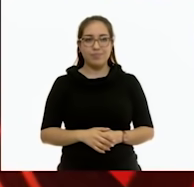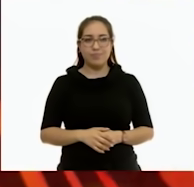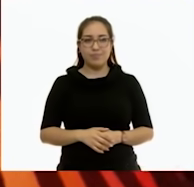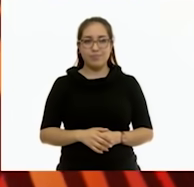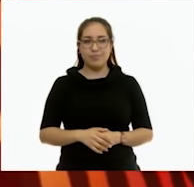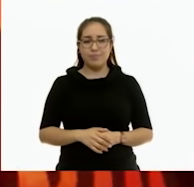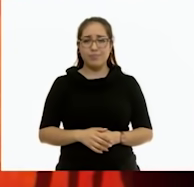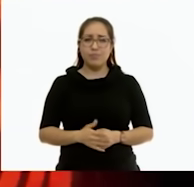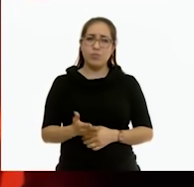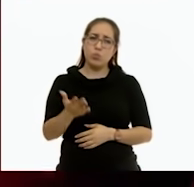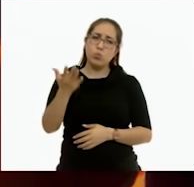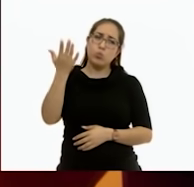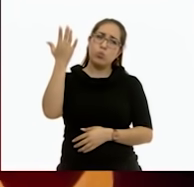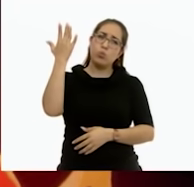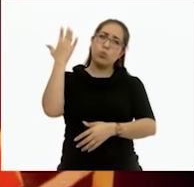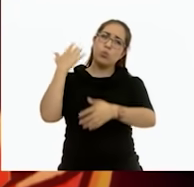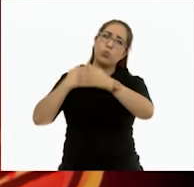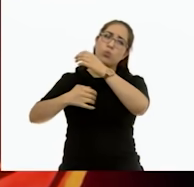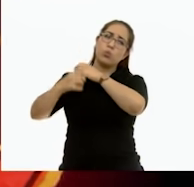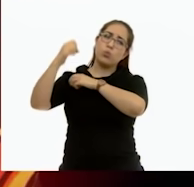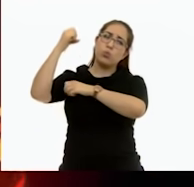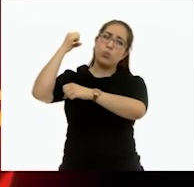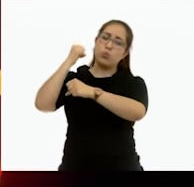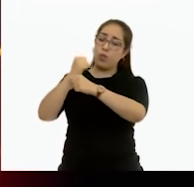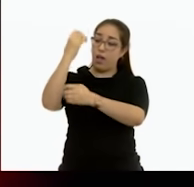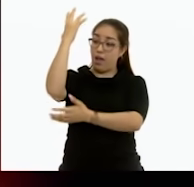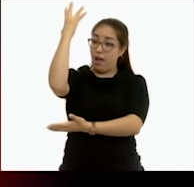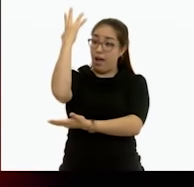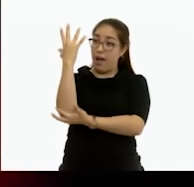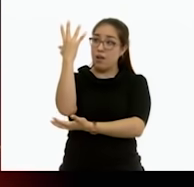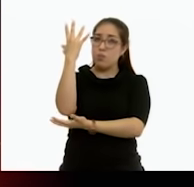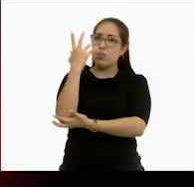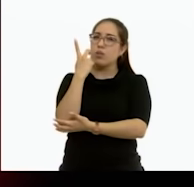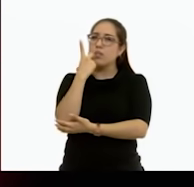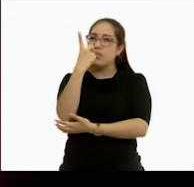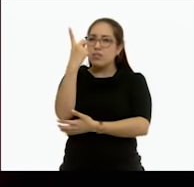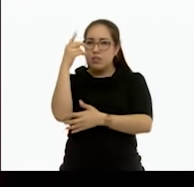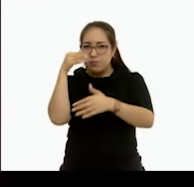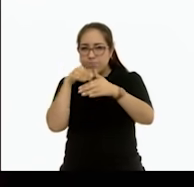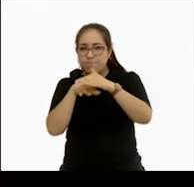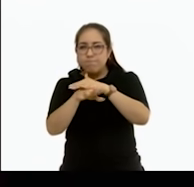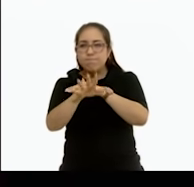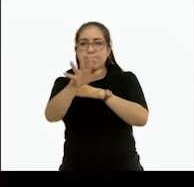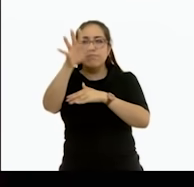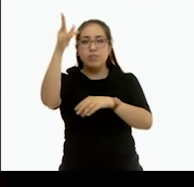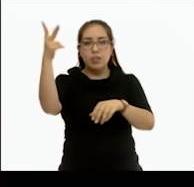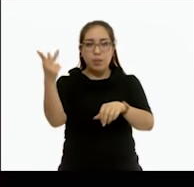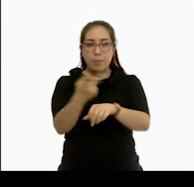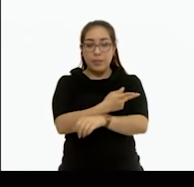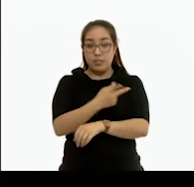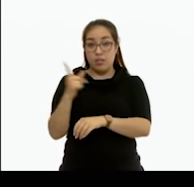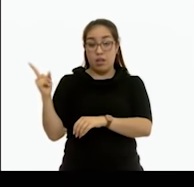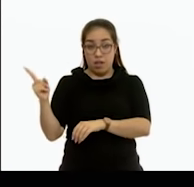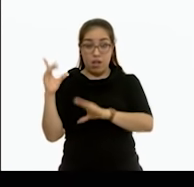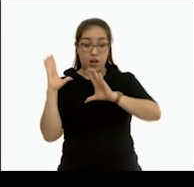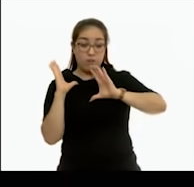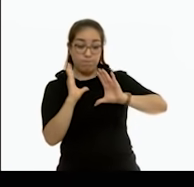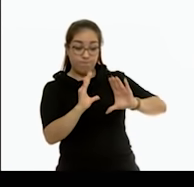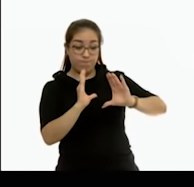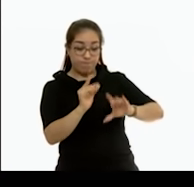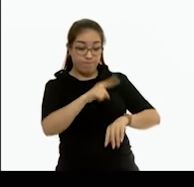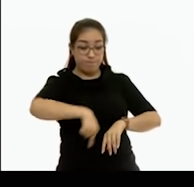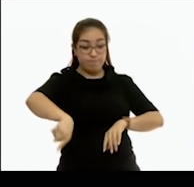Bingwa tu tapo, seno, cuya chukula yehuenem taka into aetejo,